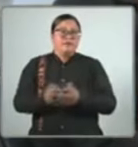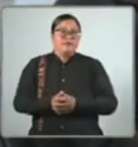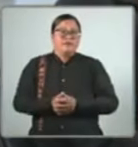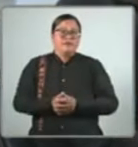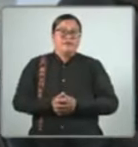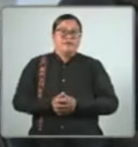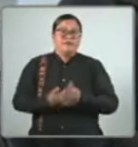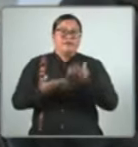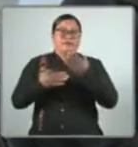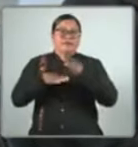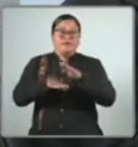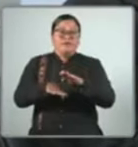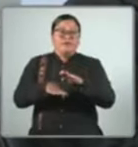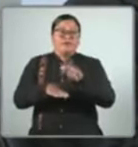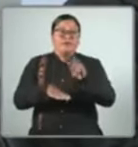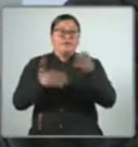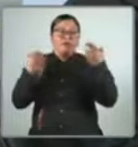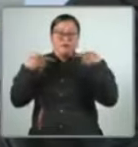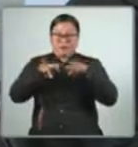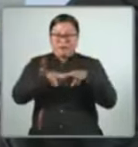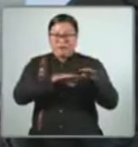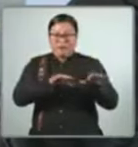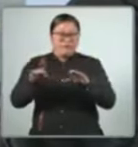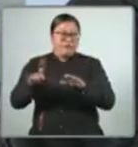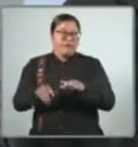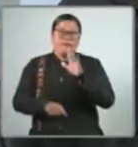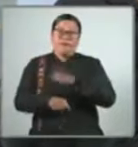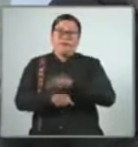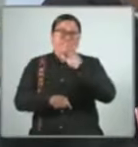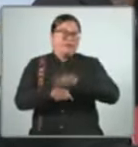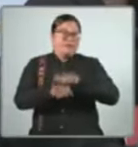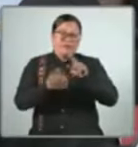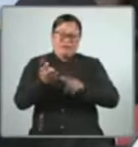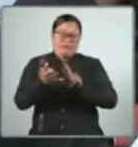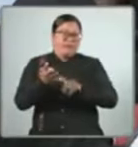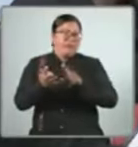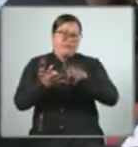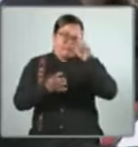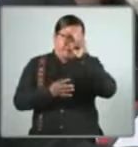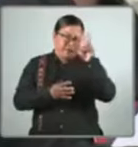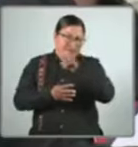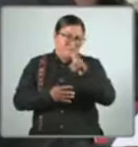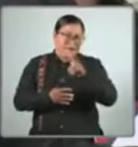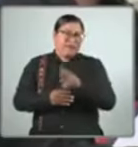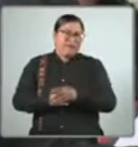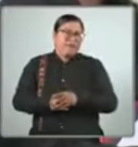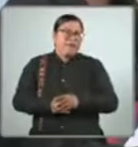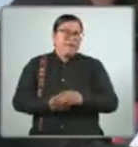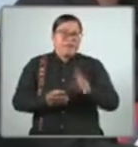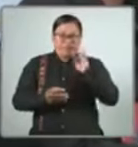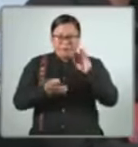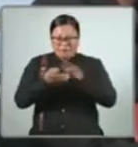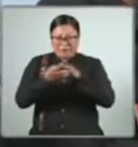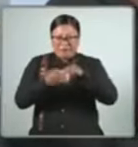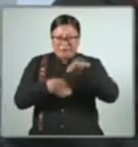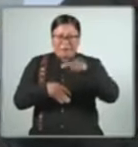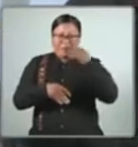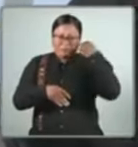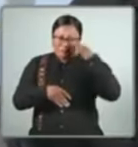situación del profesorado. Pero el que ha dado más recalcitrante, y no solamente en Oaxaca, sino en